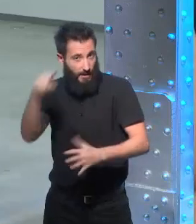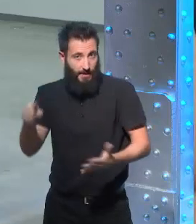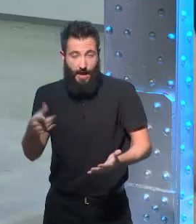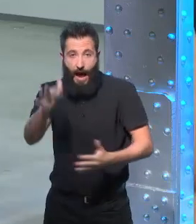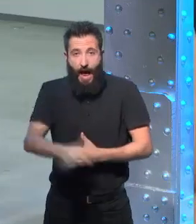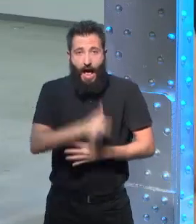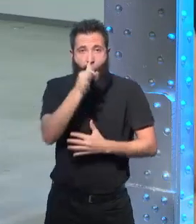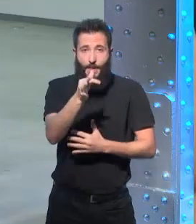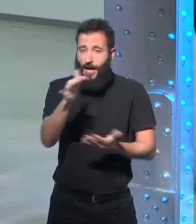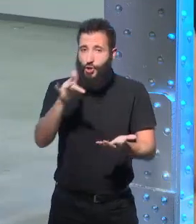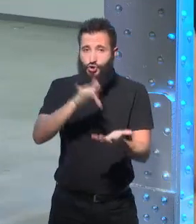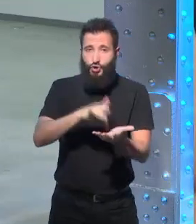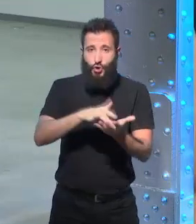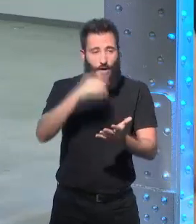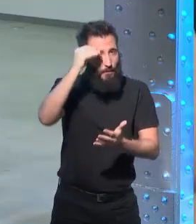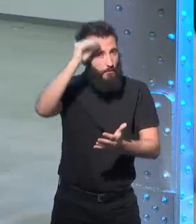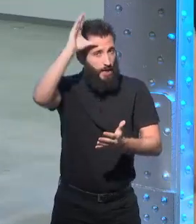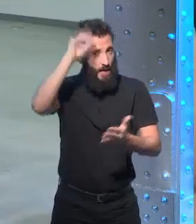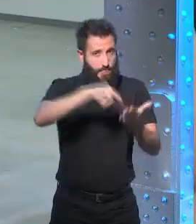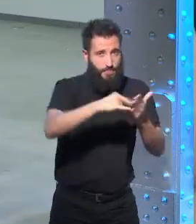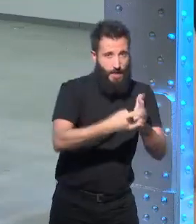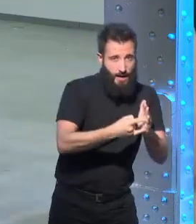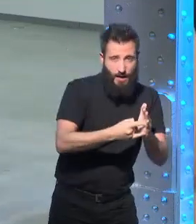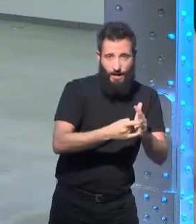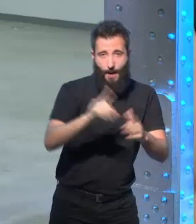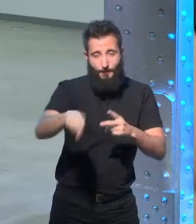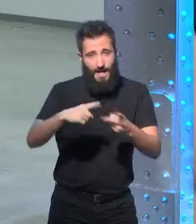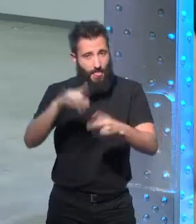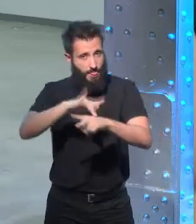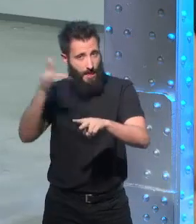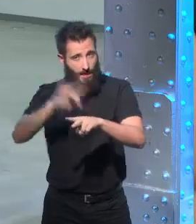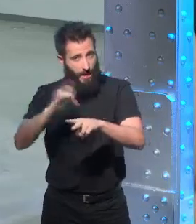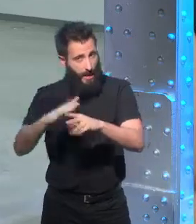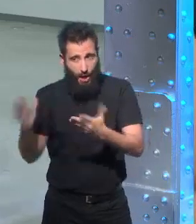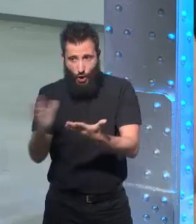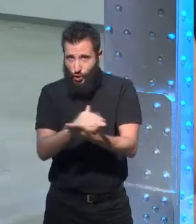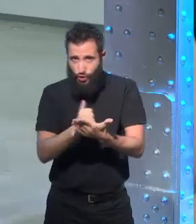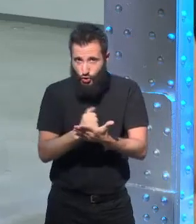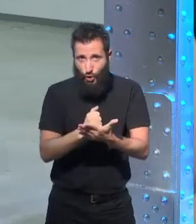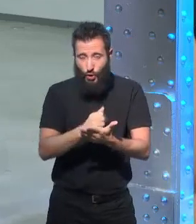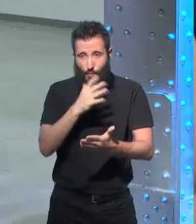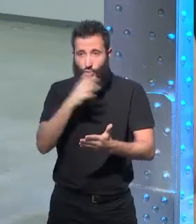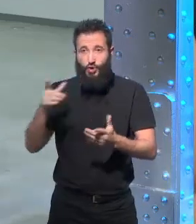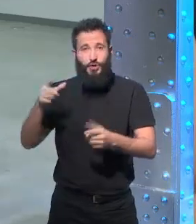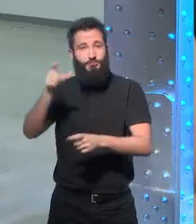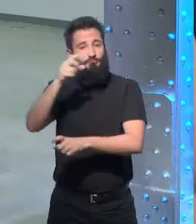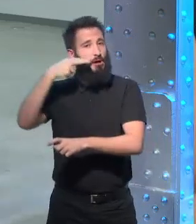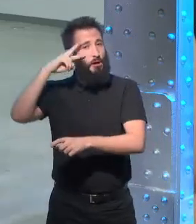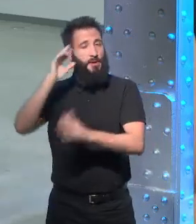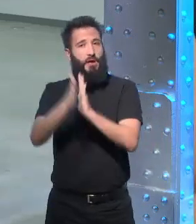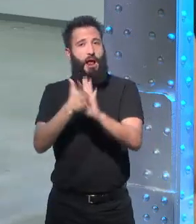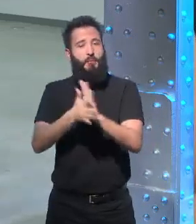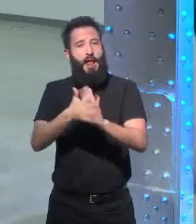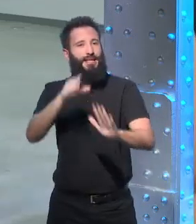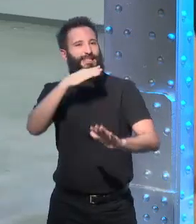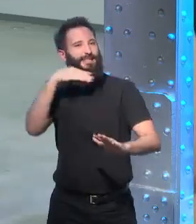Además de estas nociones técnicas digitales, todo esto que los reclutadores denominan talento